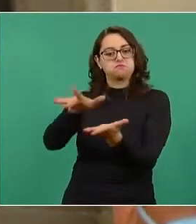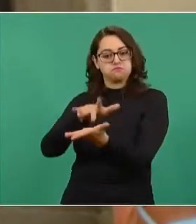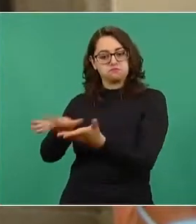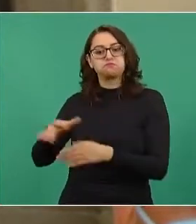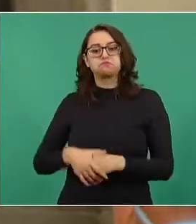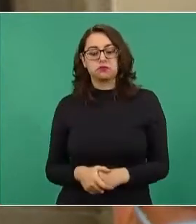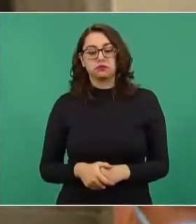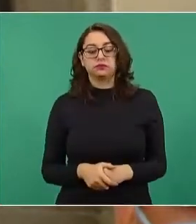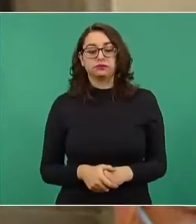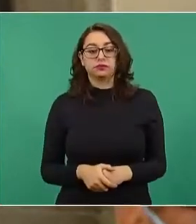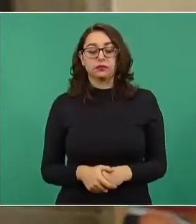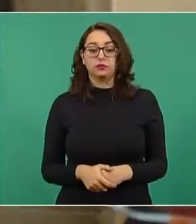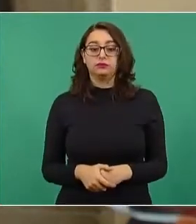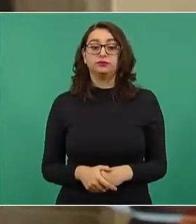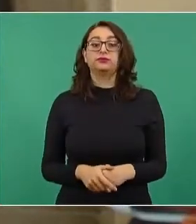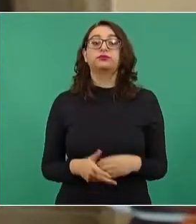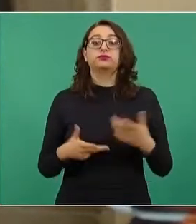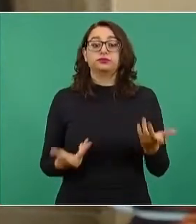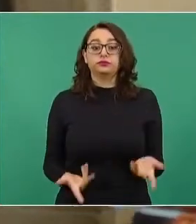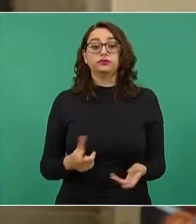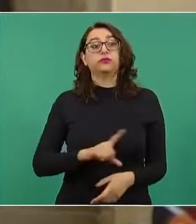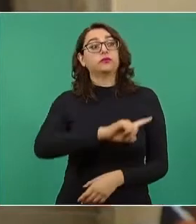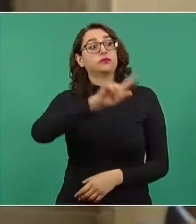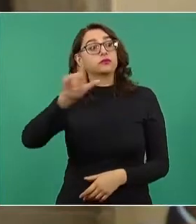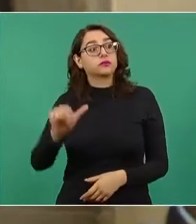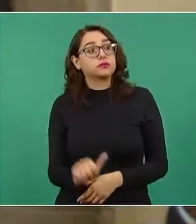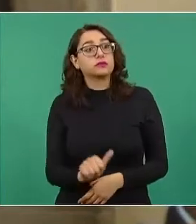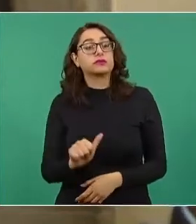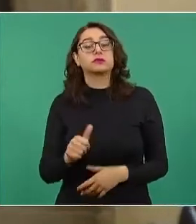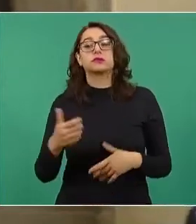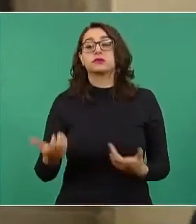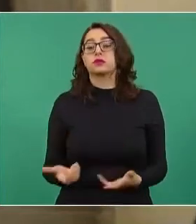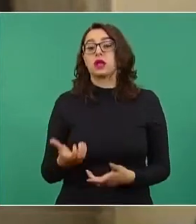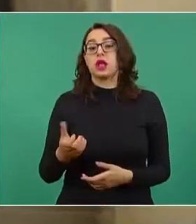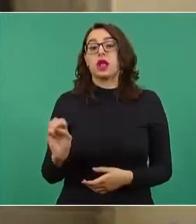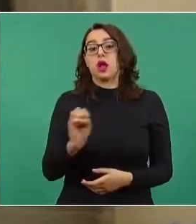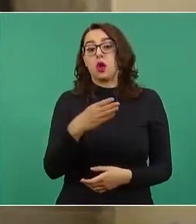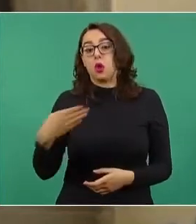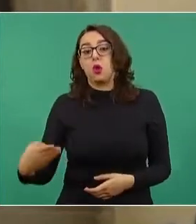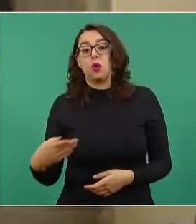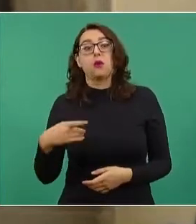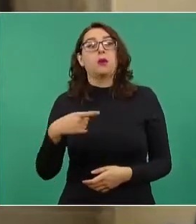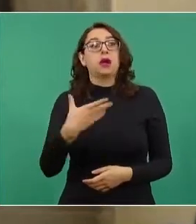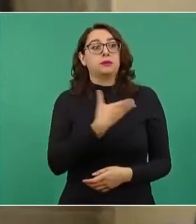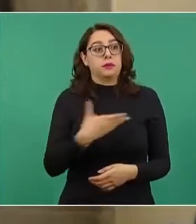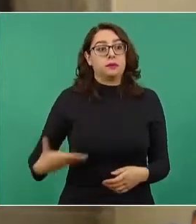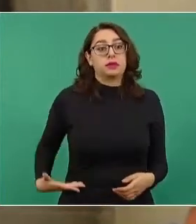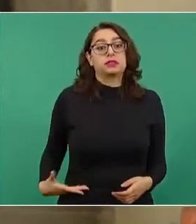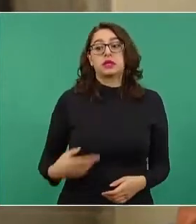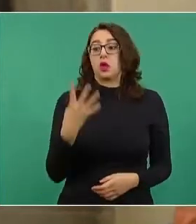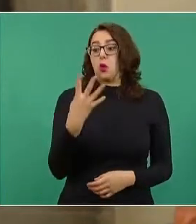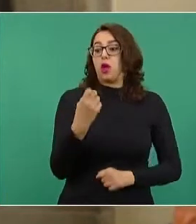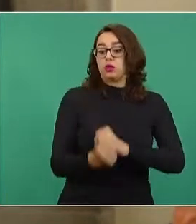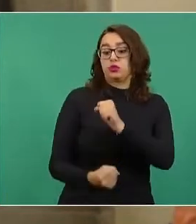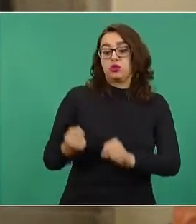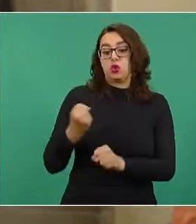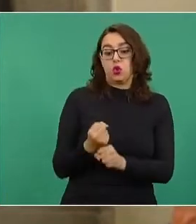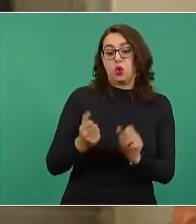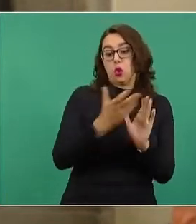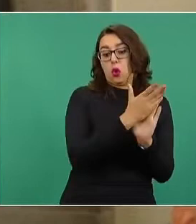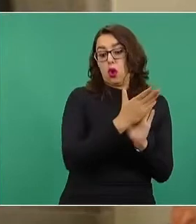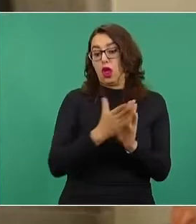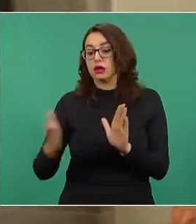migrantes. En el gobierno de Barack Obama, en el primer mandato de 4 años, fue el gobierno que expulsó a